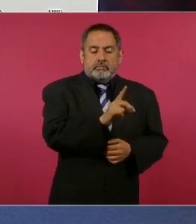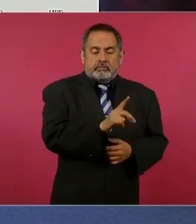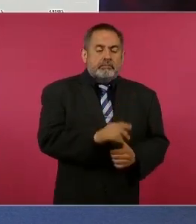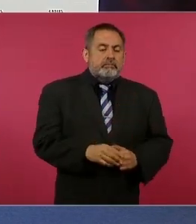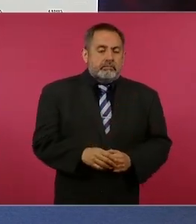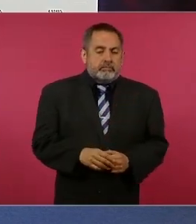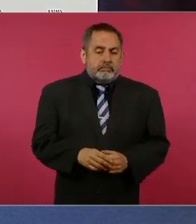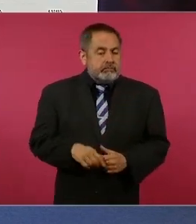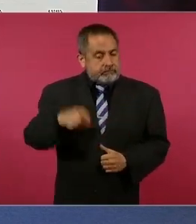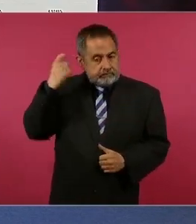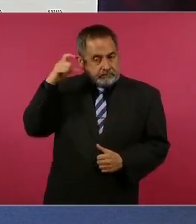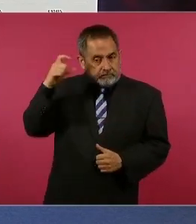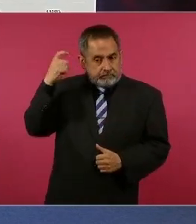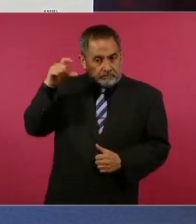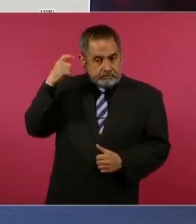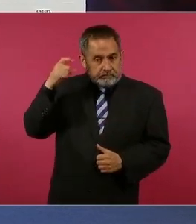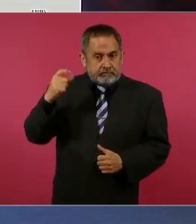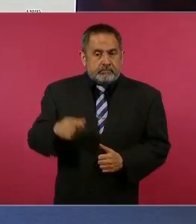Querétaro,